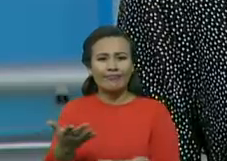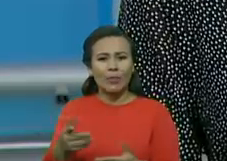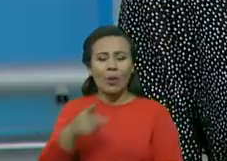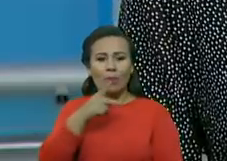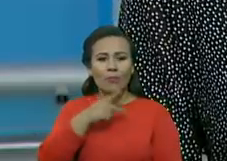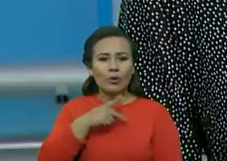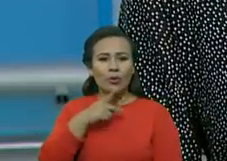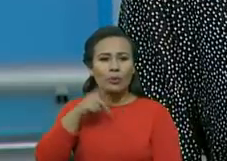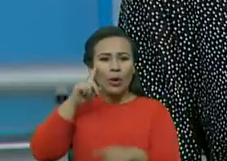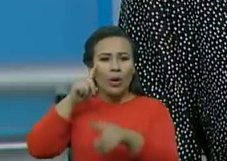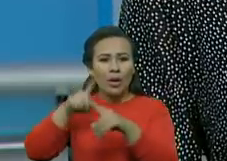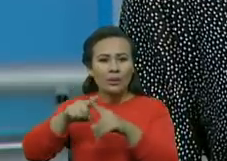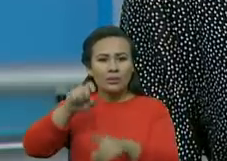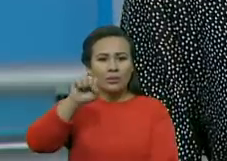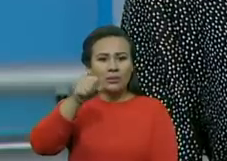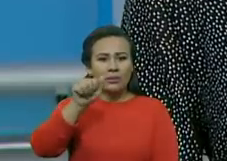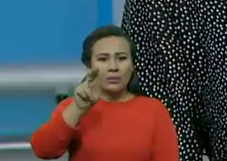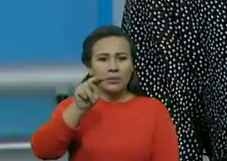Puerto Viejo-Santa Ana.